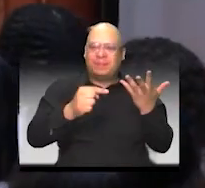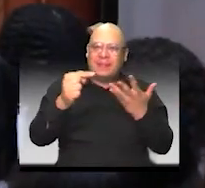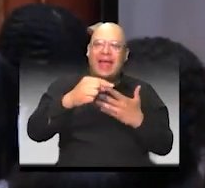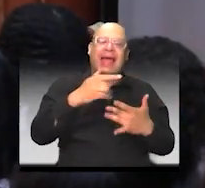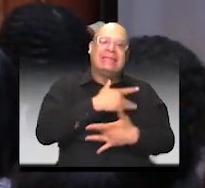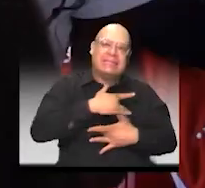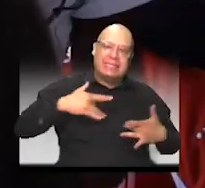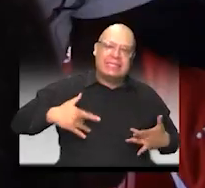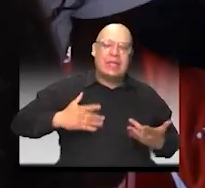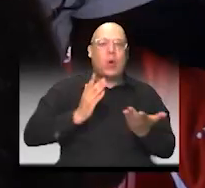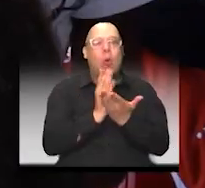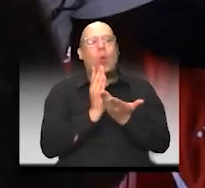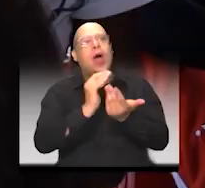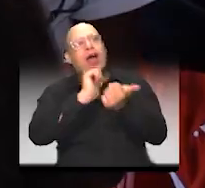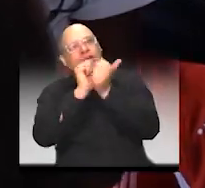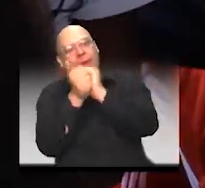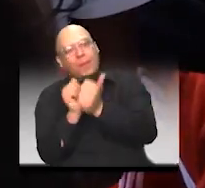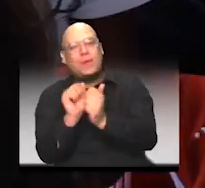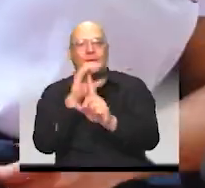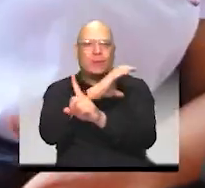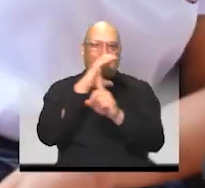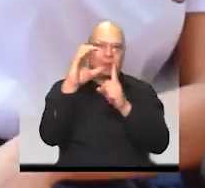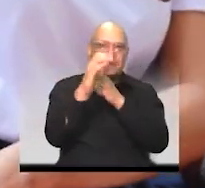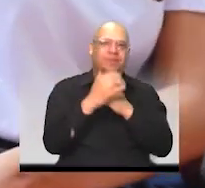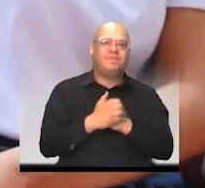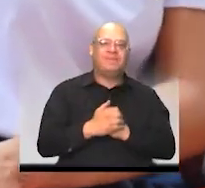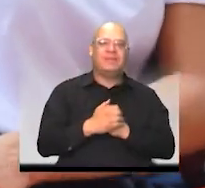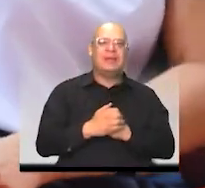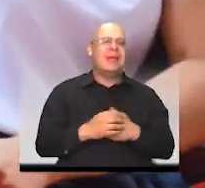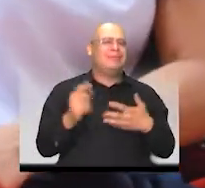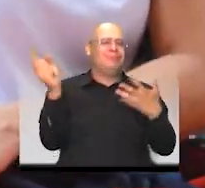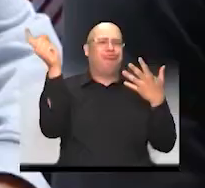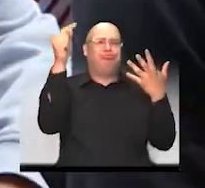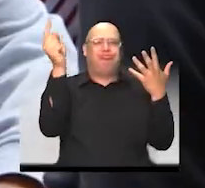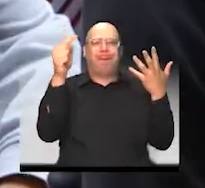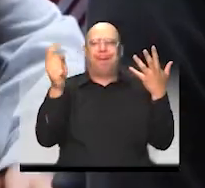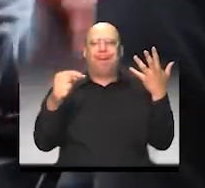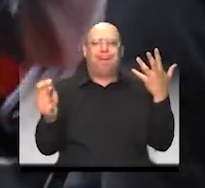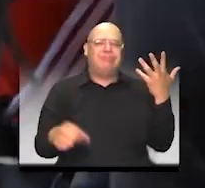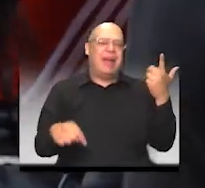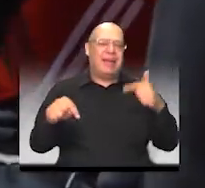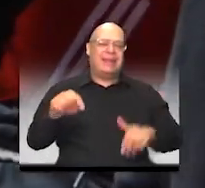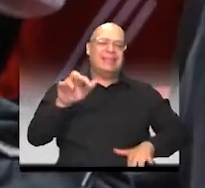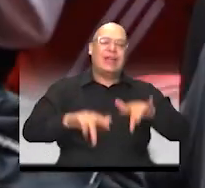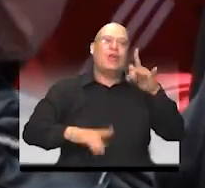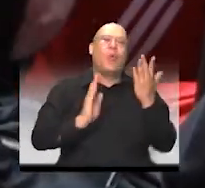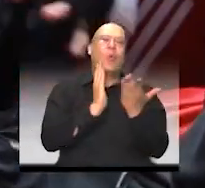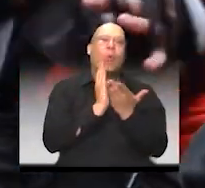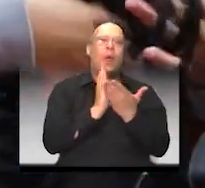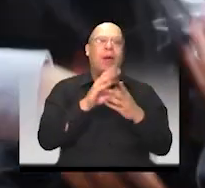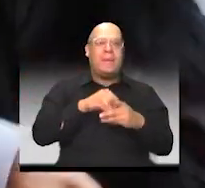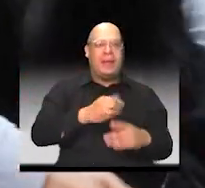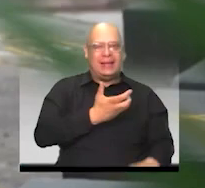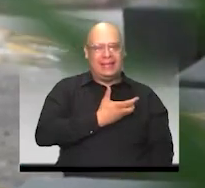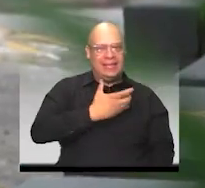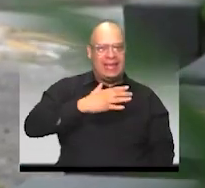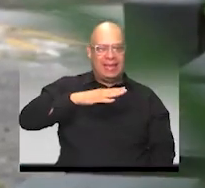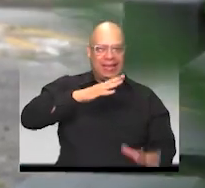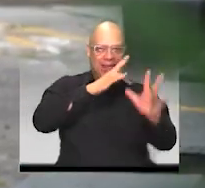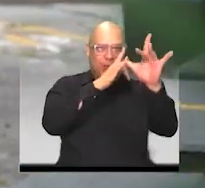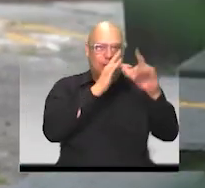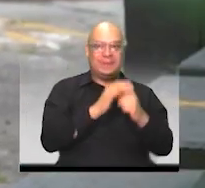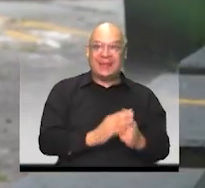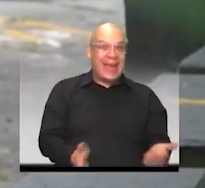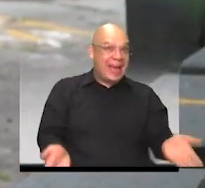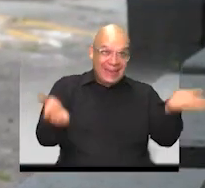salud, educación, deporte y cultura, entre muchos otros que ofrece la Secretaría de Educación y la Alcaldía de Itagüí. Así que